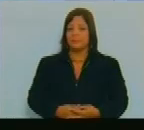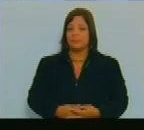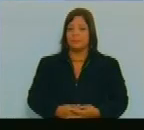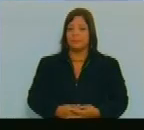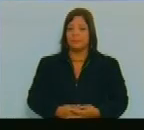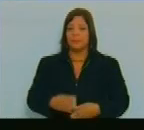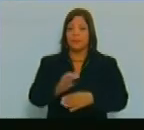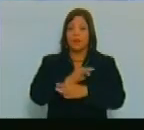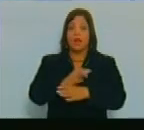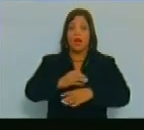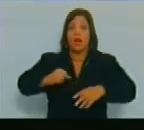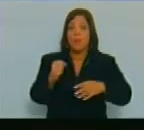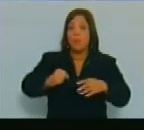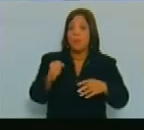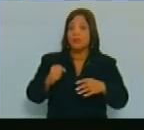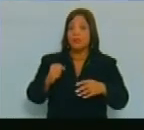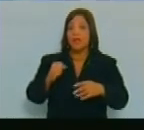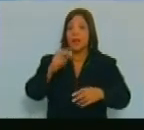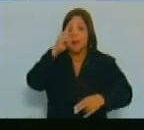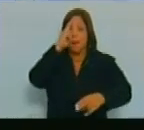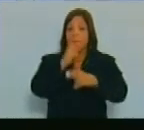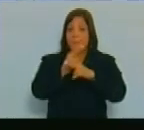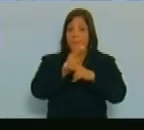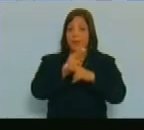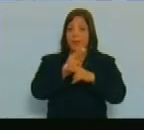funcionarios policiales militares